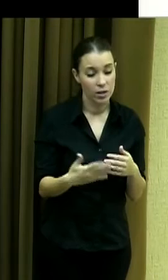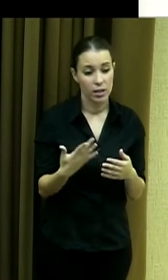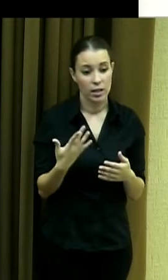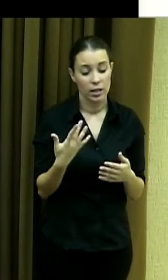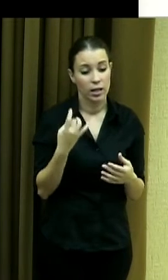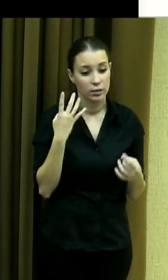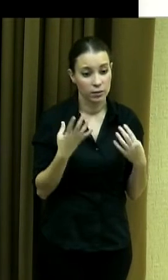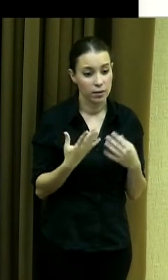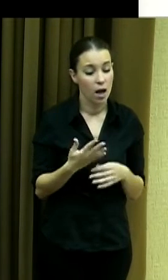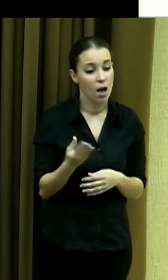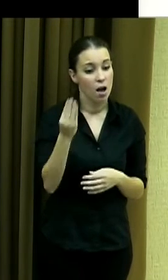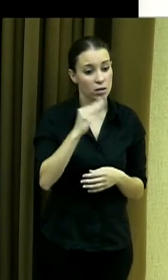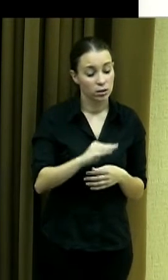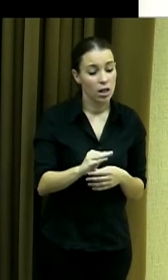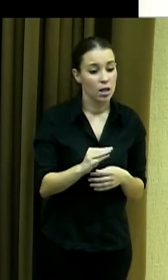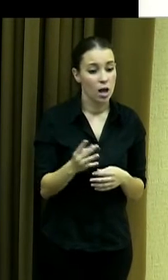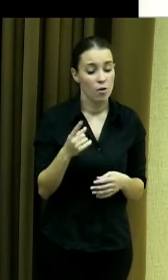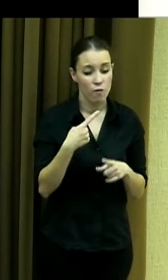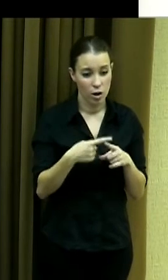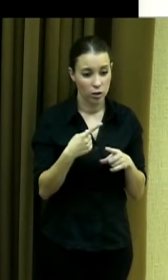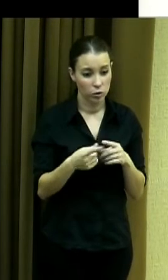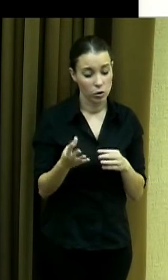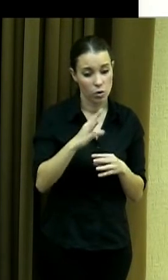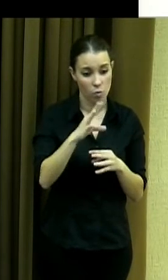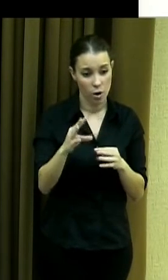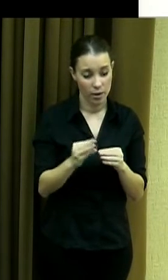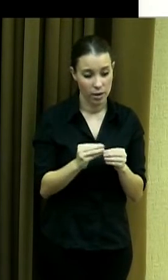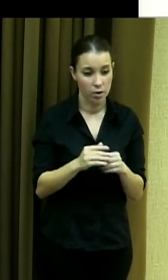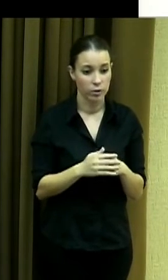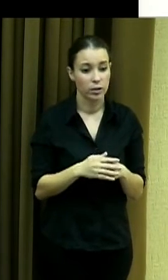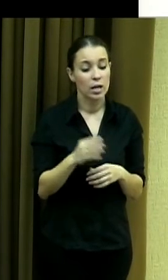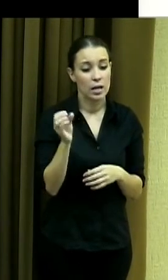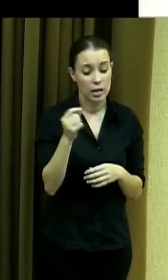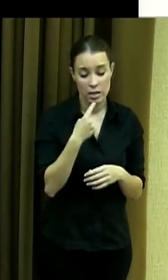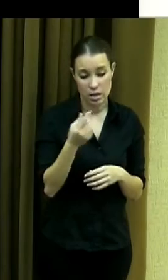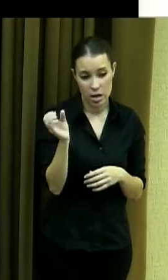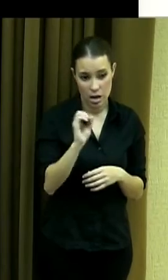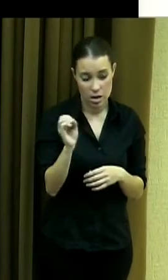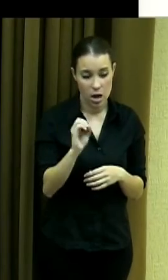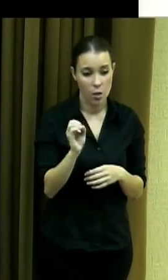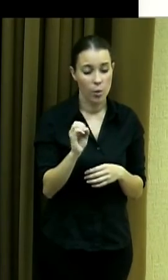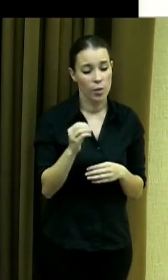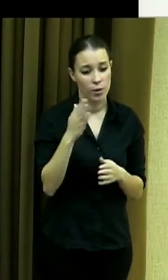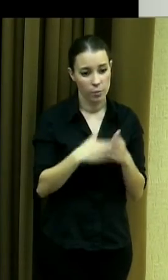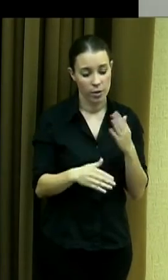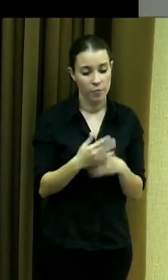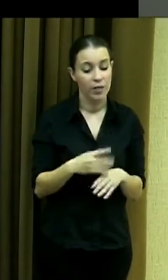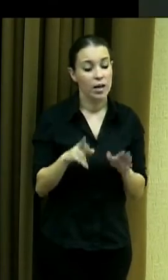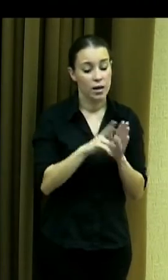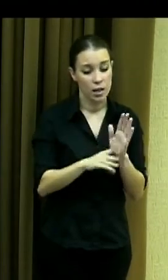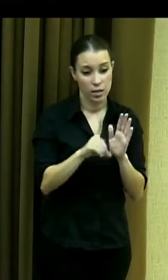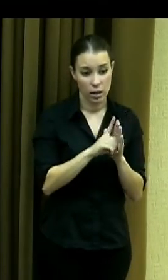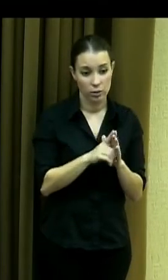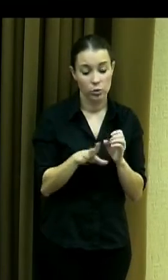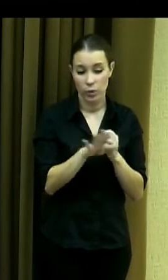más la suma de los factores complementarios que van a determinar el grado de discapacidad final. En este Real Decreto en el que nosotros nos basamos actualmente